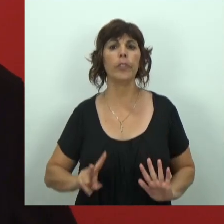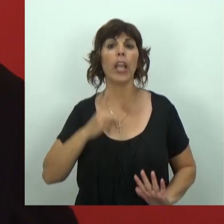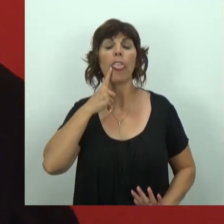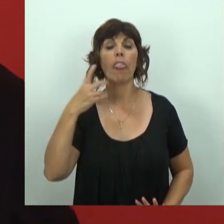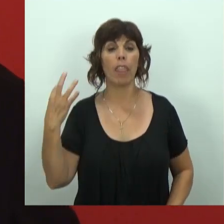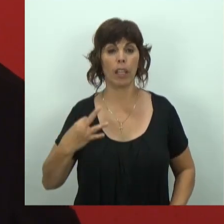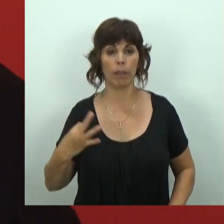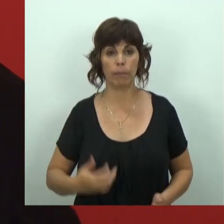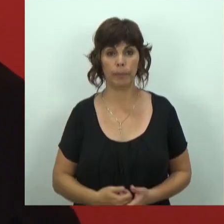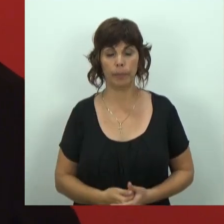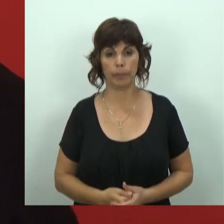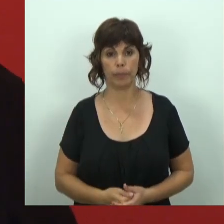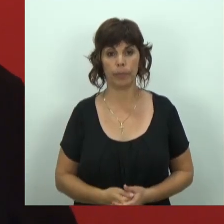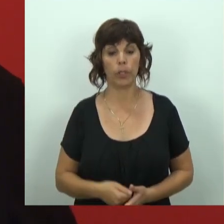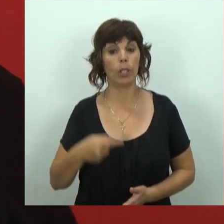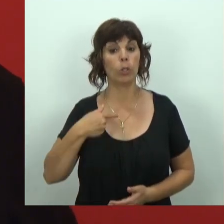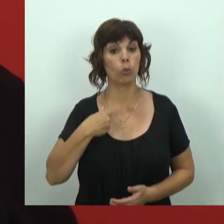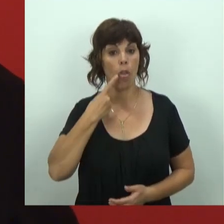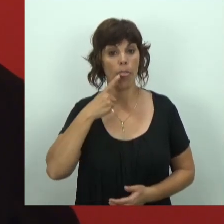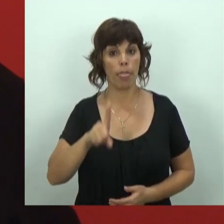dice, y yo os digo,